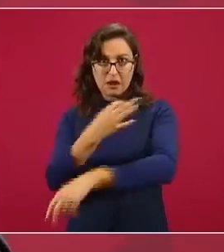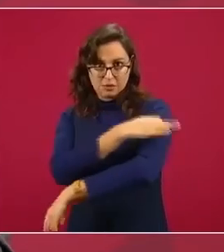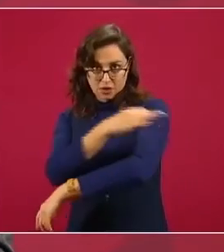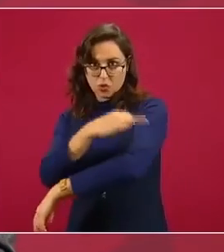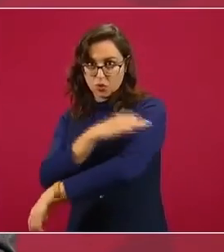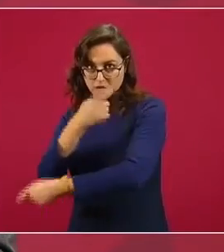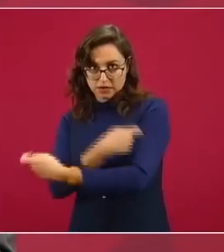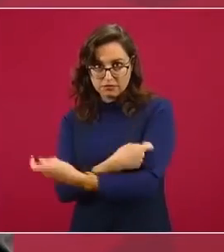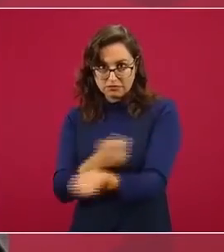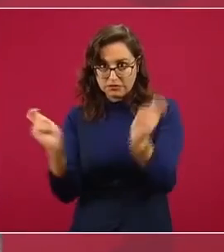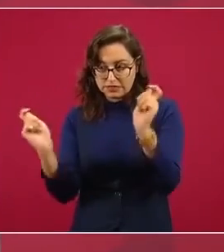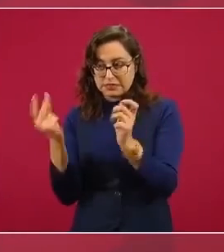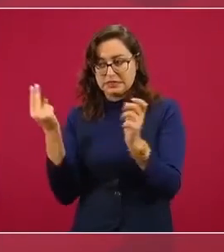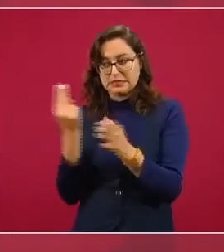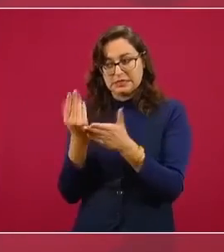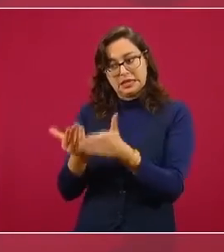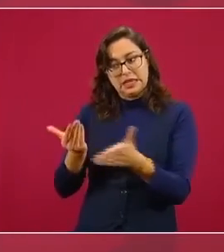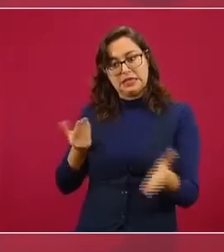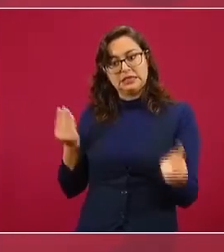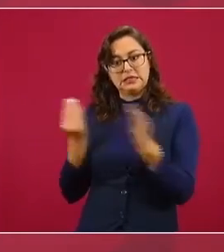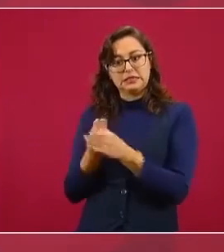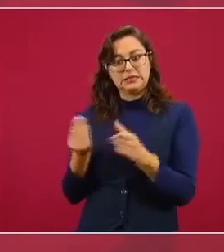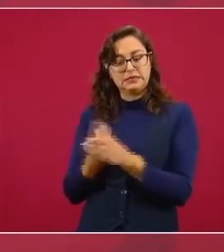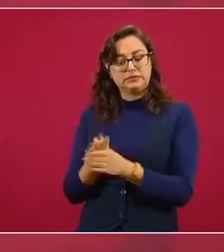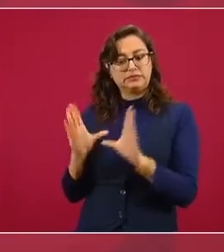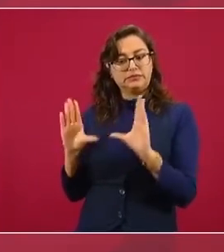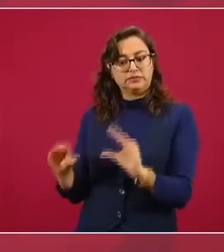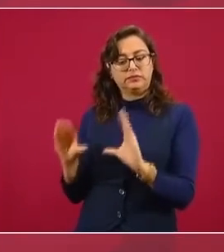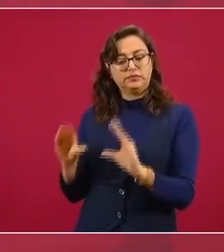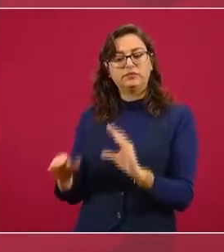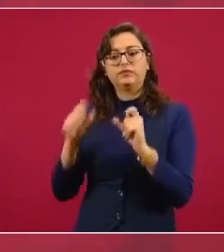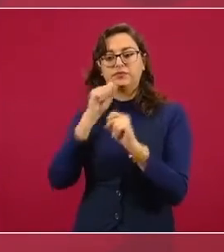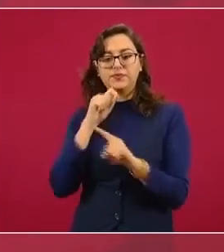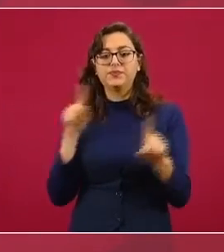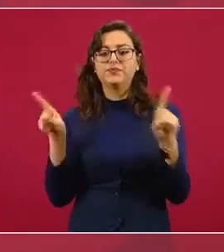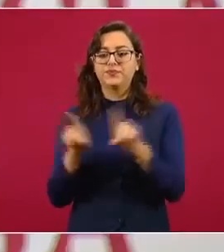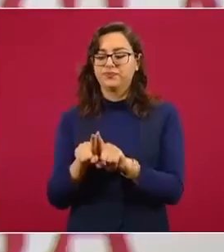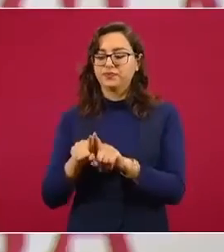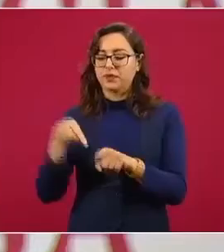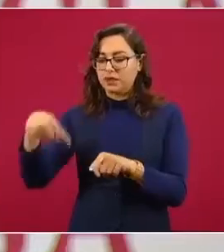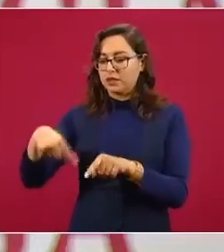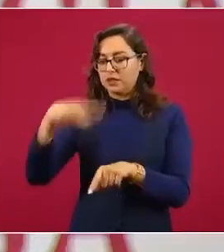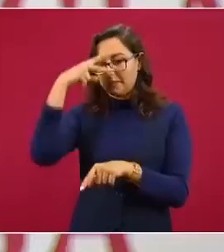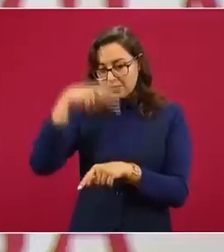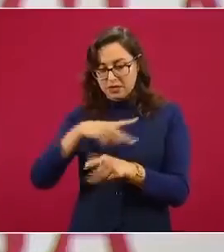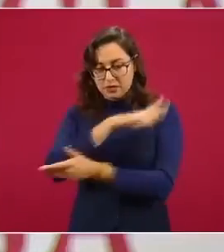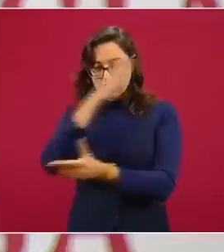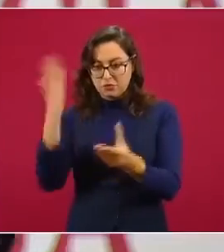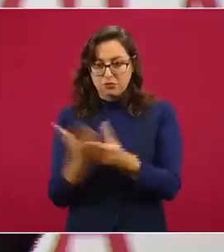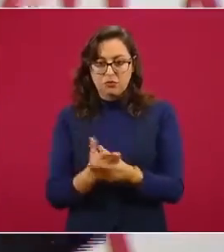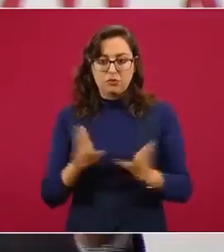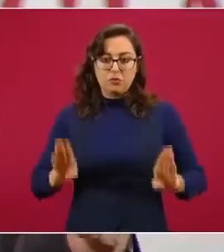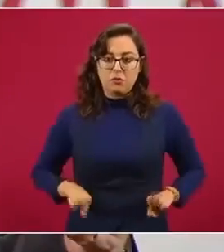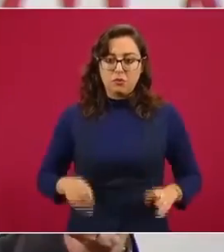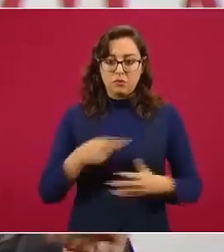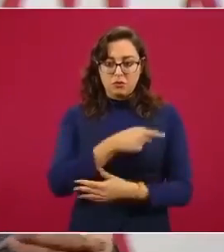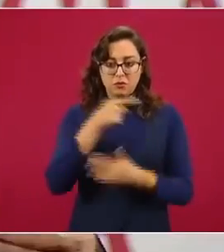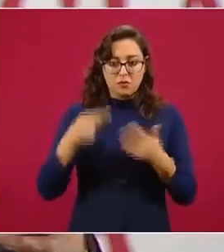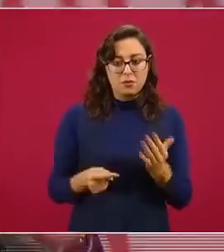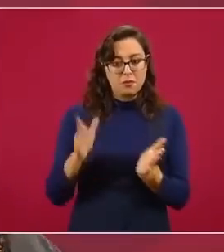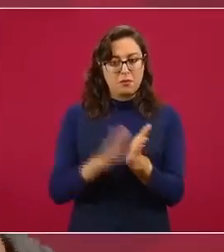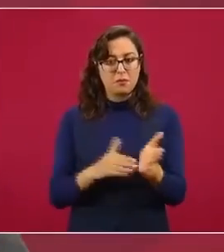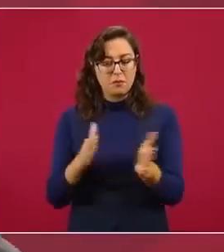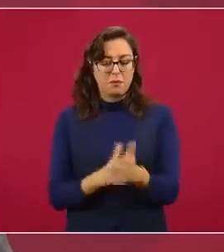del personal de salud y la definición de características del expediente requerido para México, que son